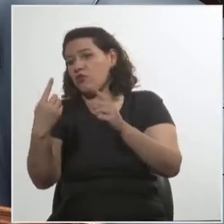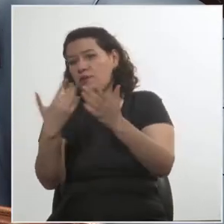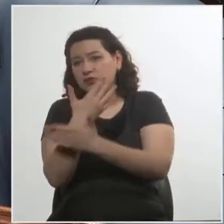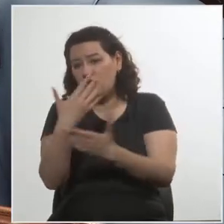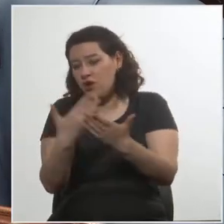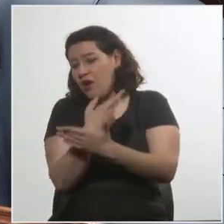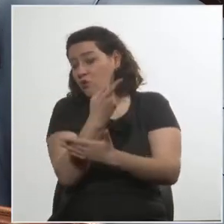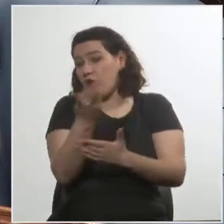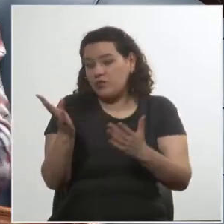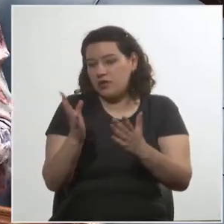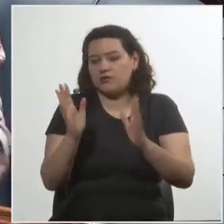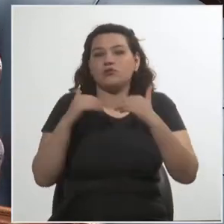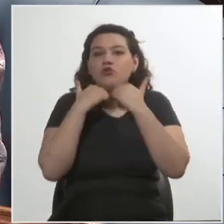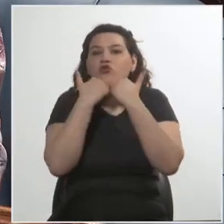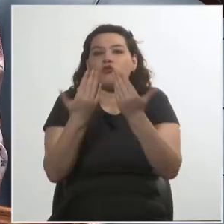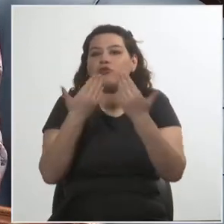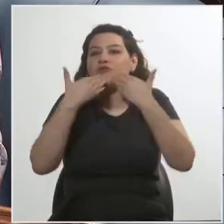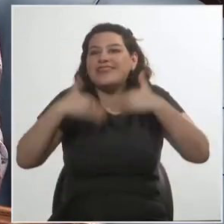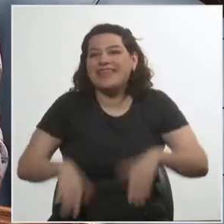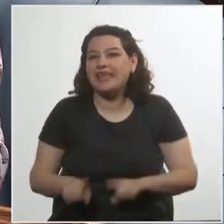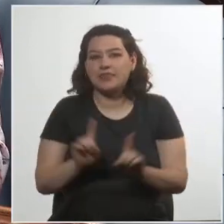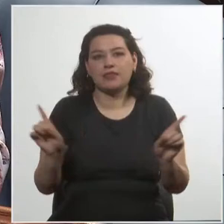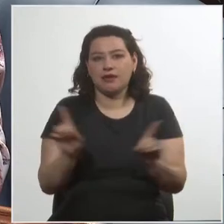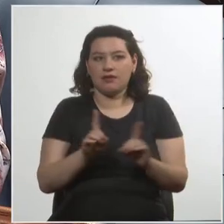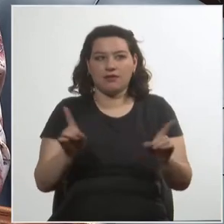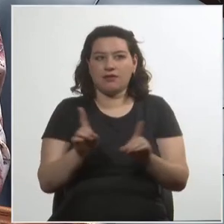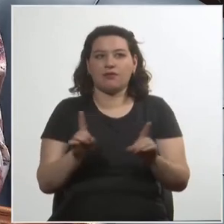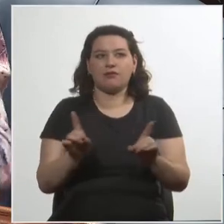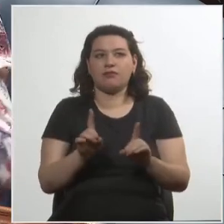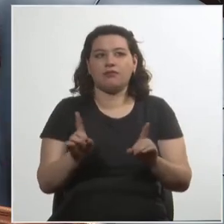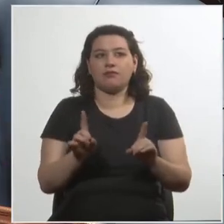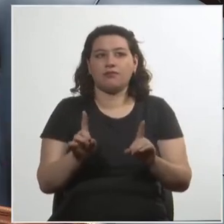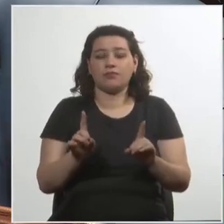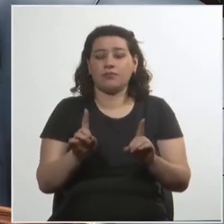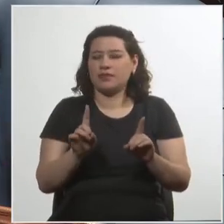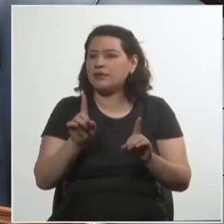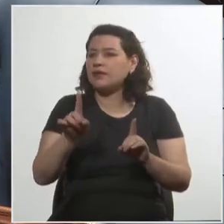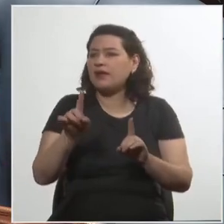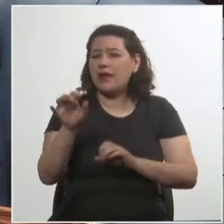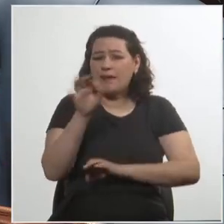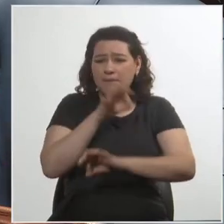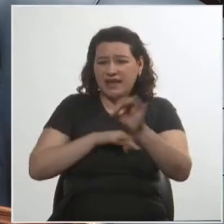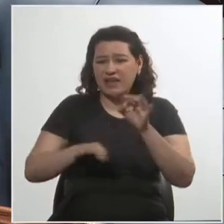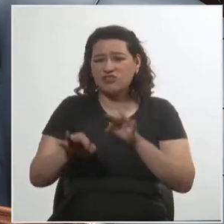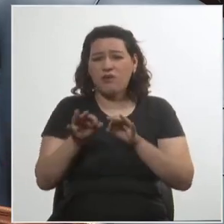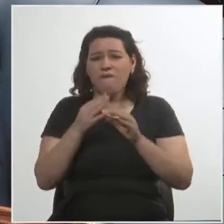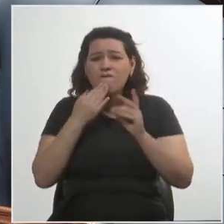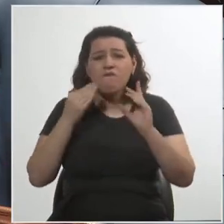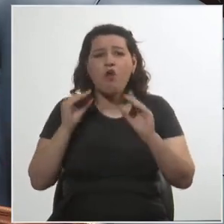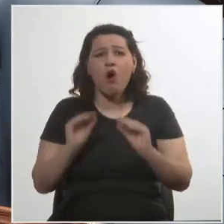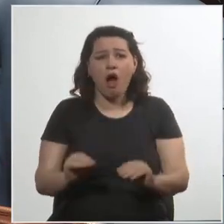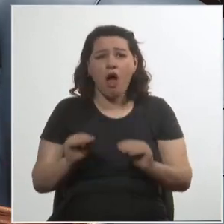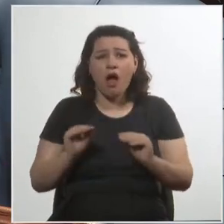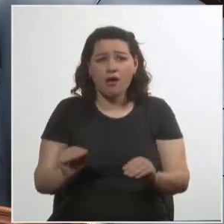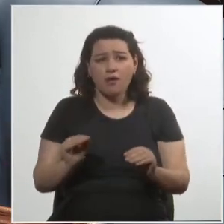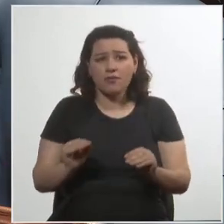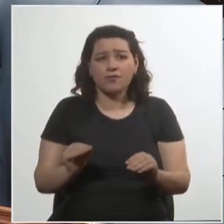víctimas de otras determinadas partes no se entiende las explicaciones son vagas incluso